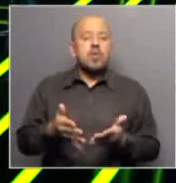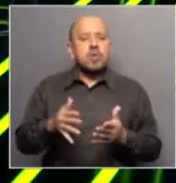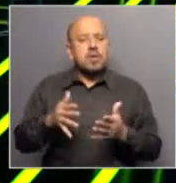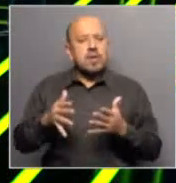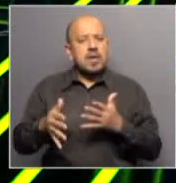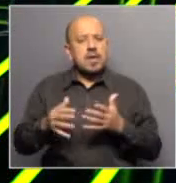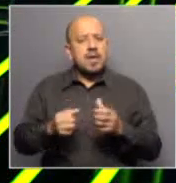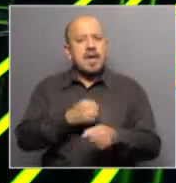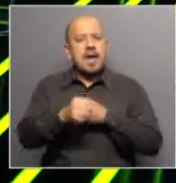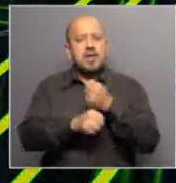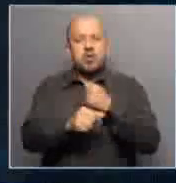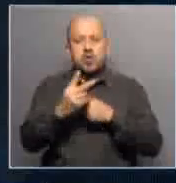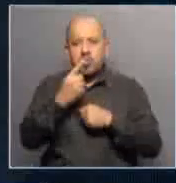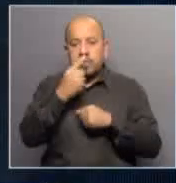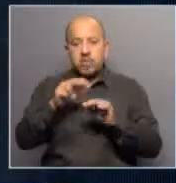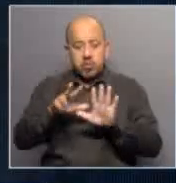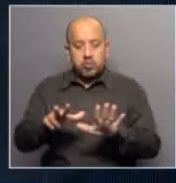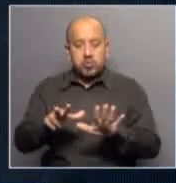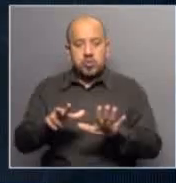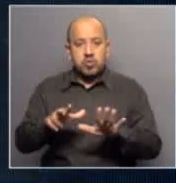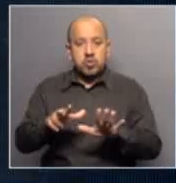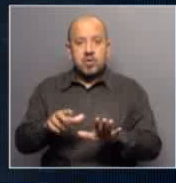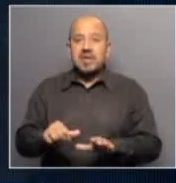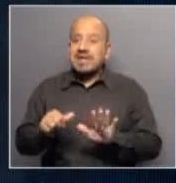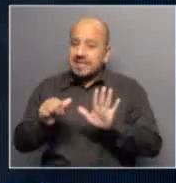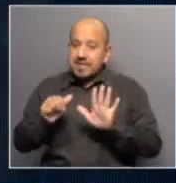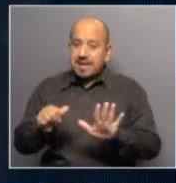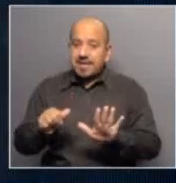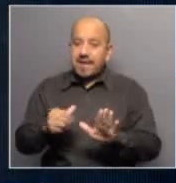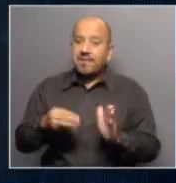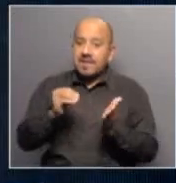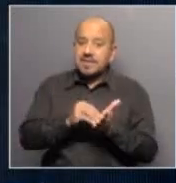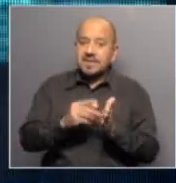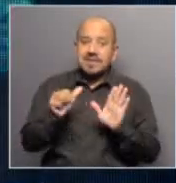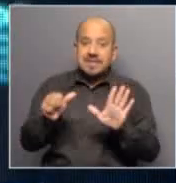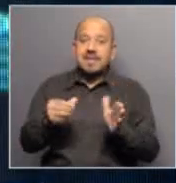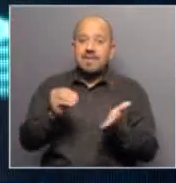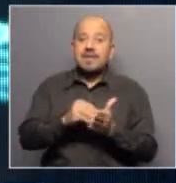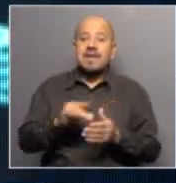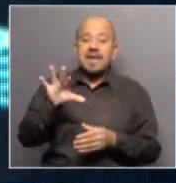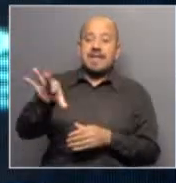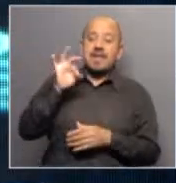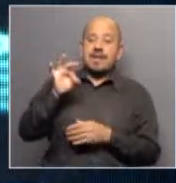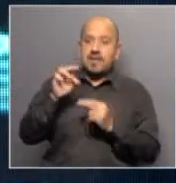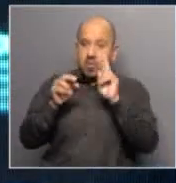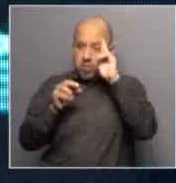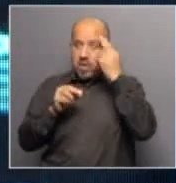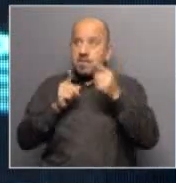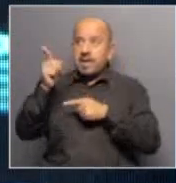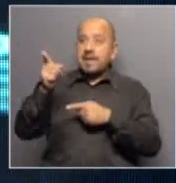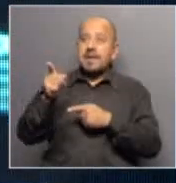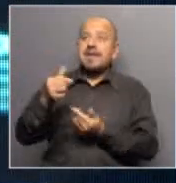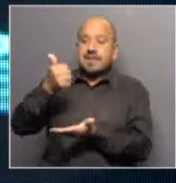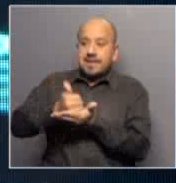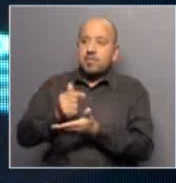desde el año 2008 es la sexta vez que nos reeligen para la Comisión de Estupefacientes. Hizo punta